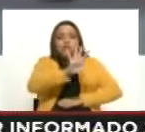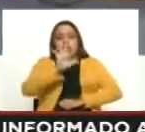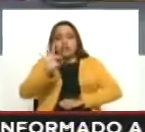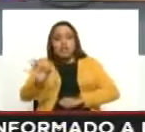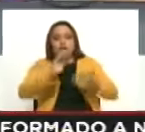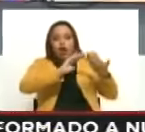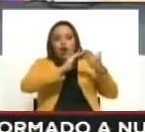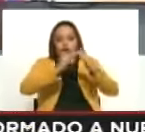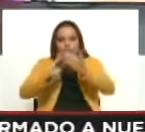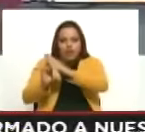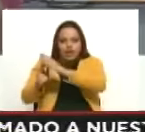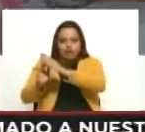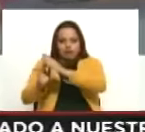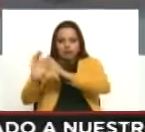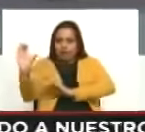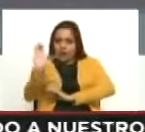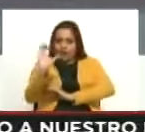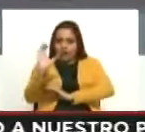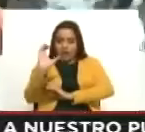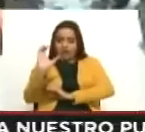2.653 comunidades.